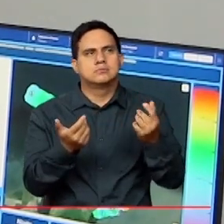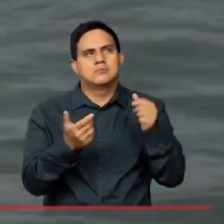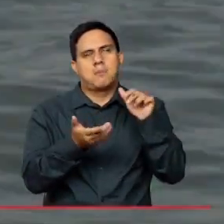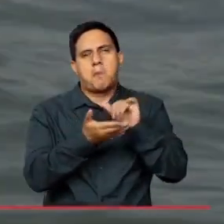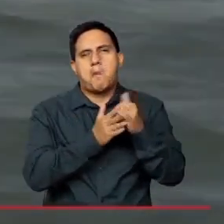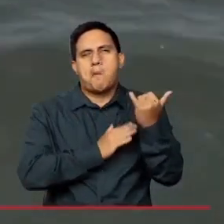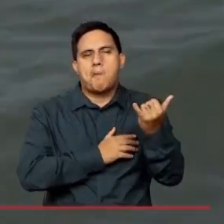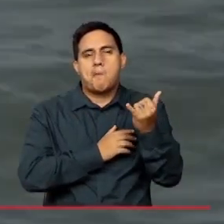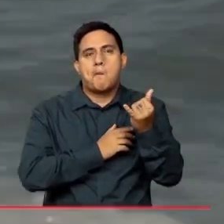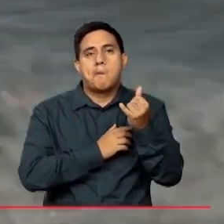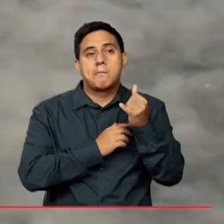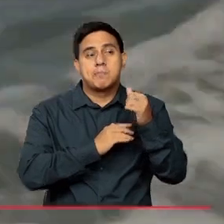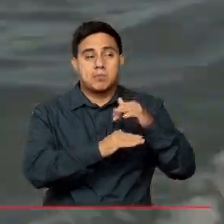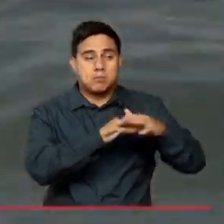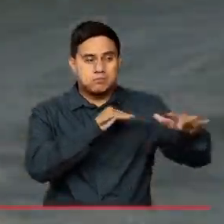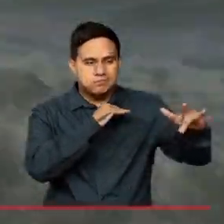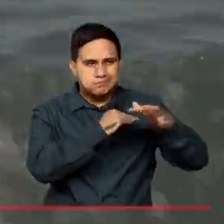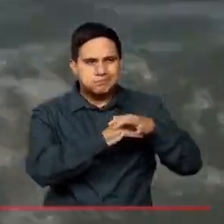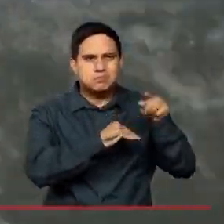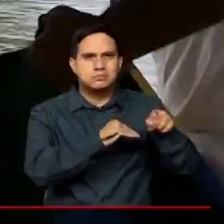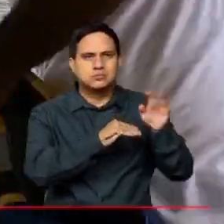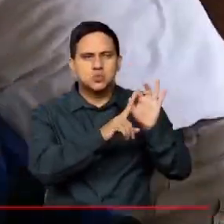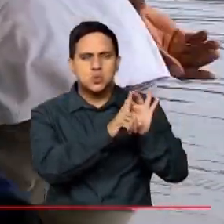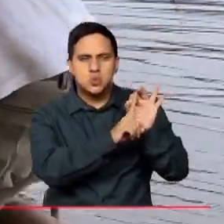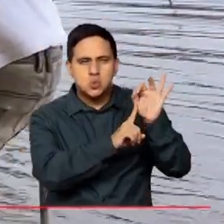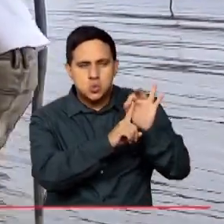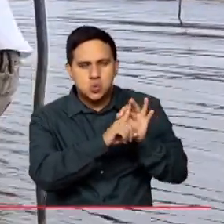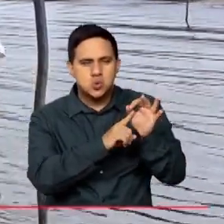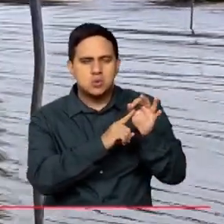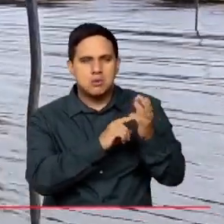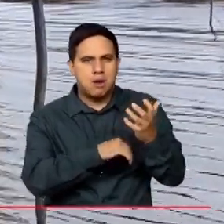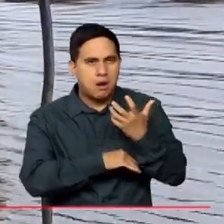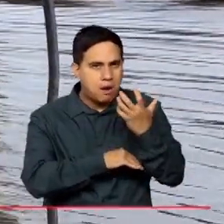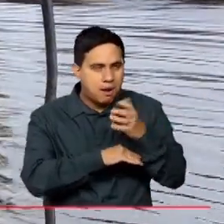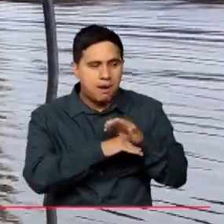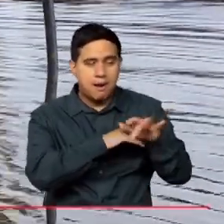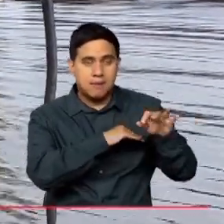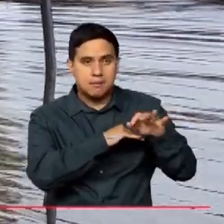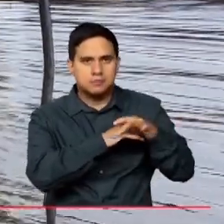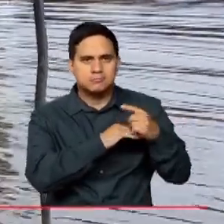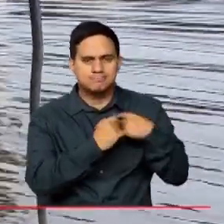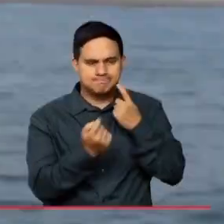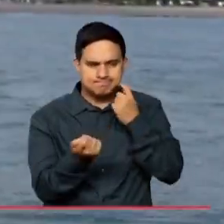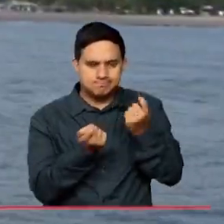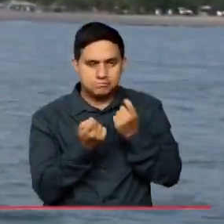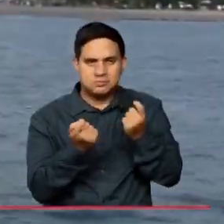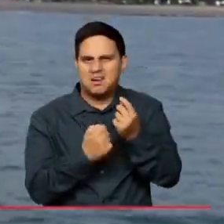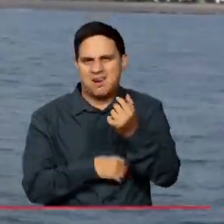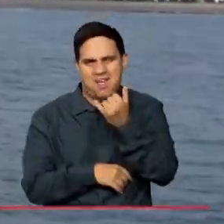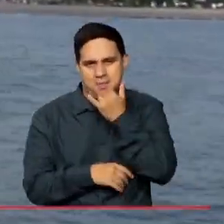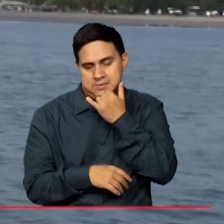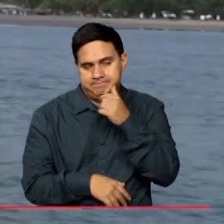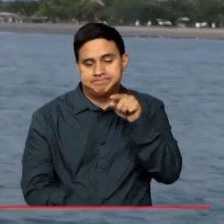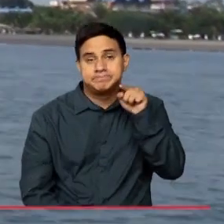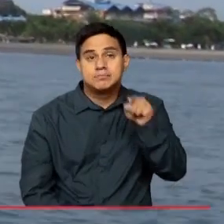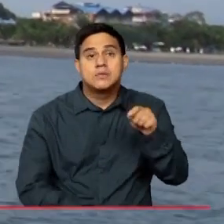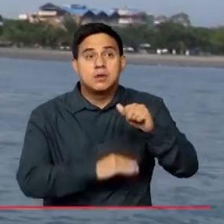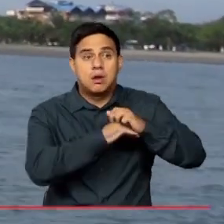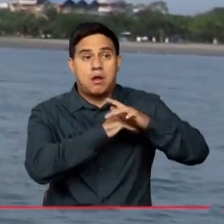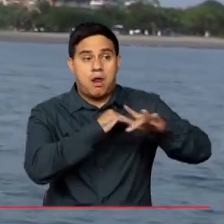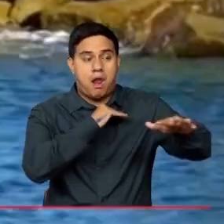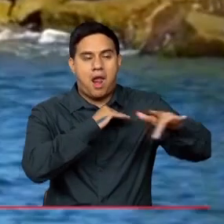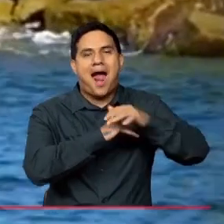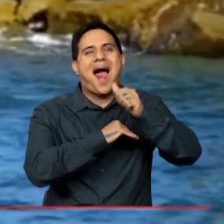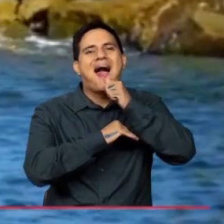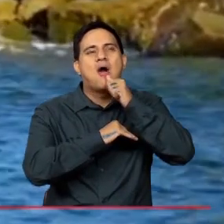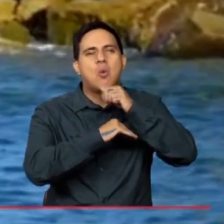superficial del mar, lo que pasa es que el agua se calienta, se expande y por